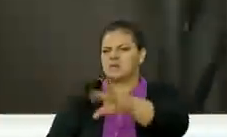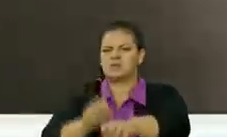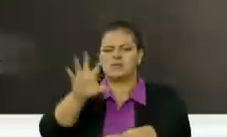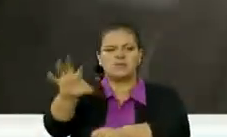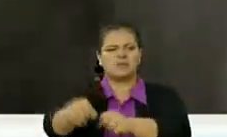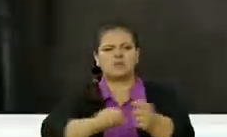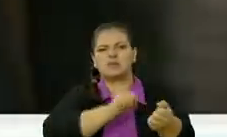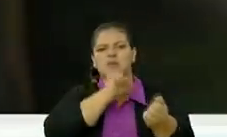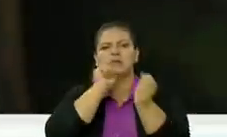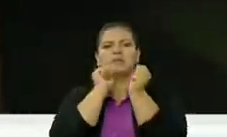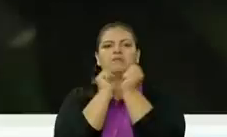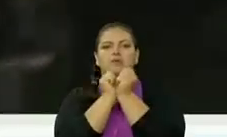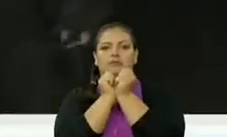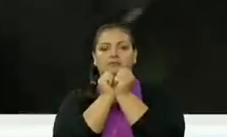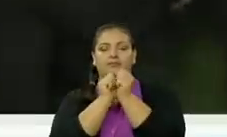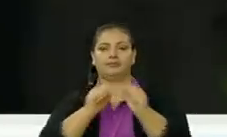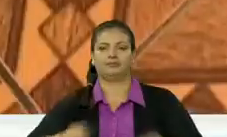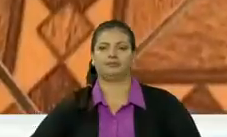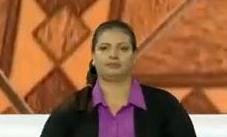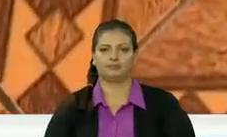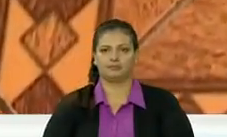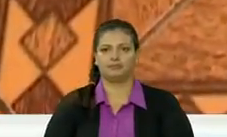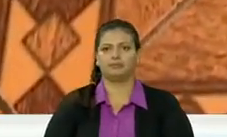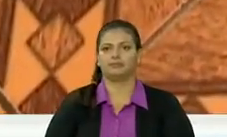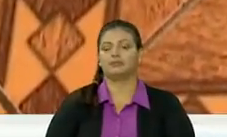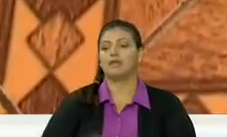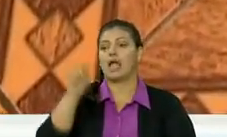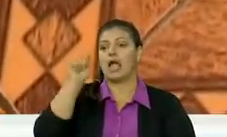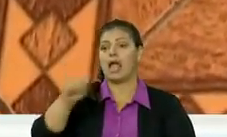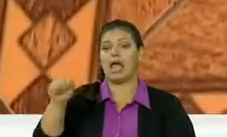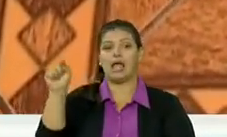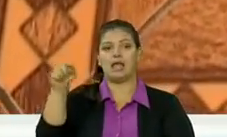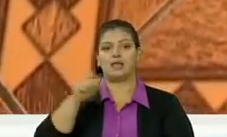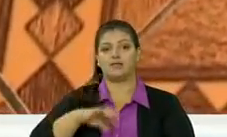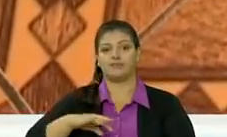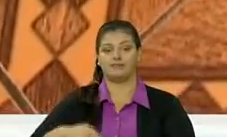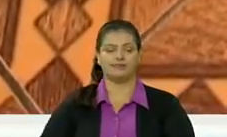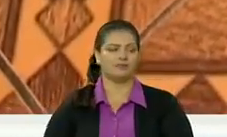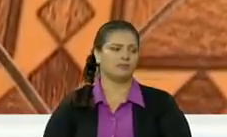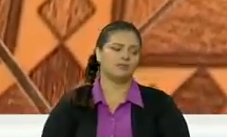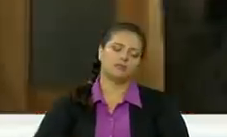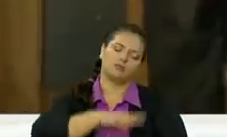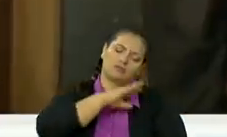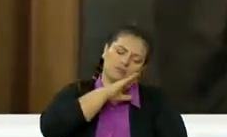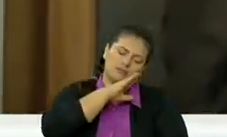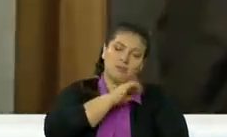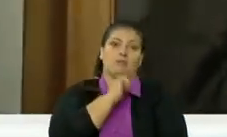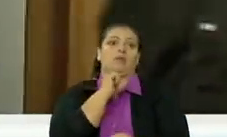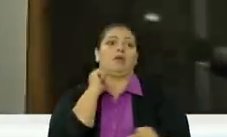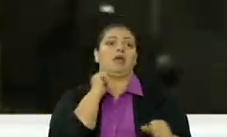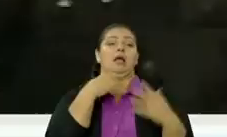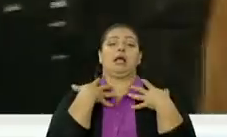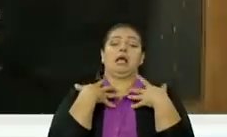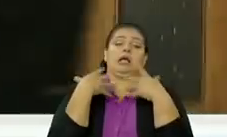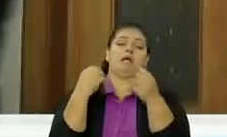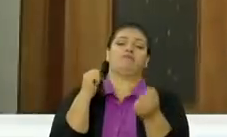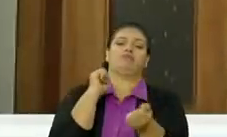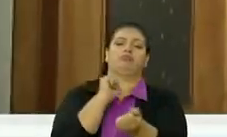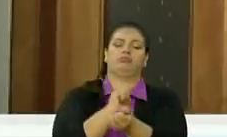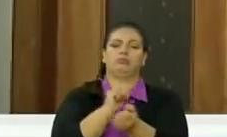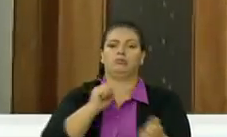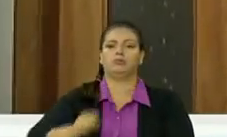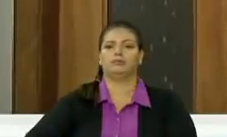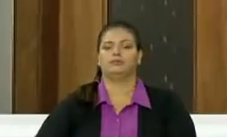A los sospechosos les levantaron de la cama, agentes de la brigada anticriminal les cortaron el descanso con boleta de captura en mano y